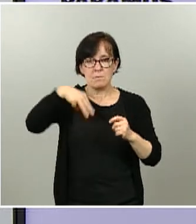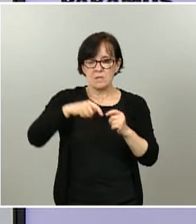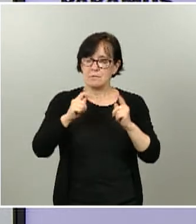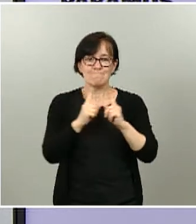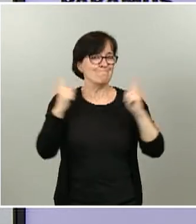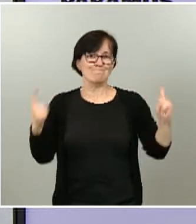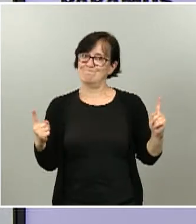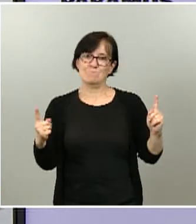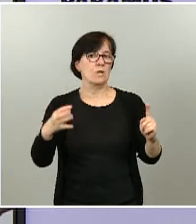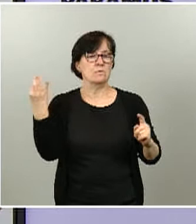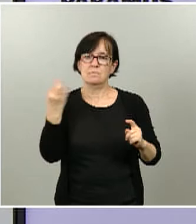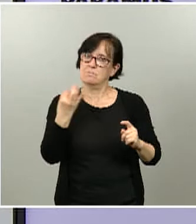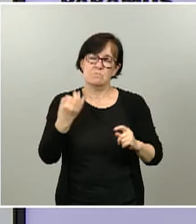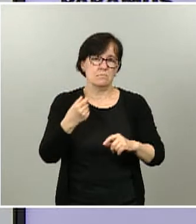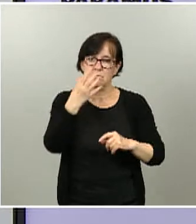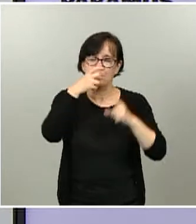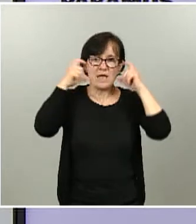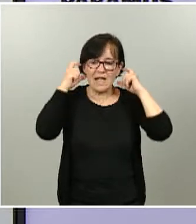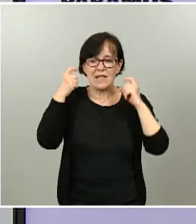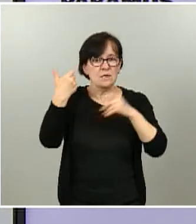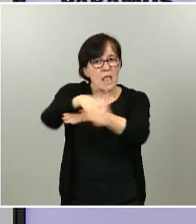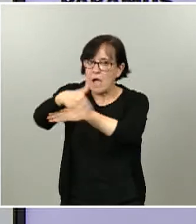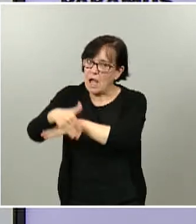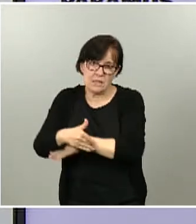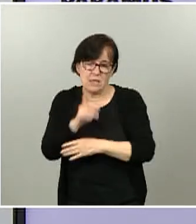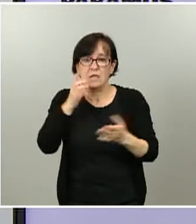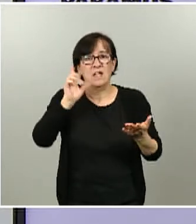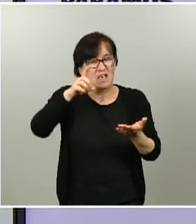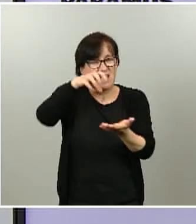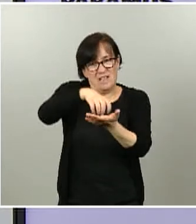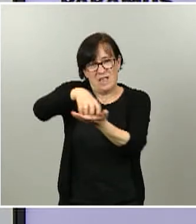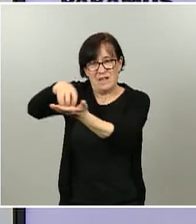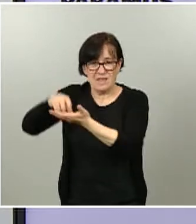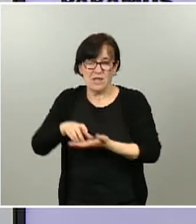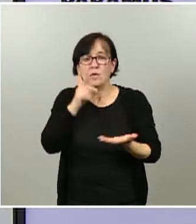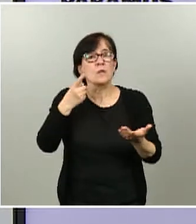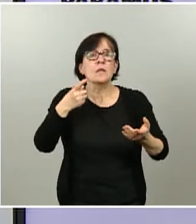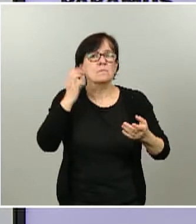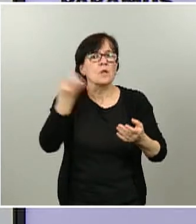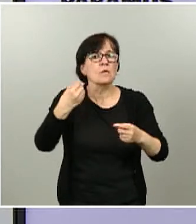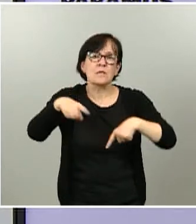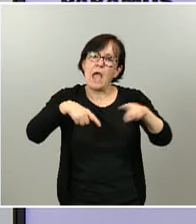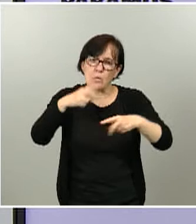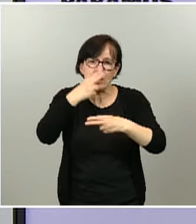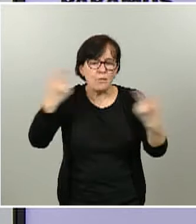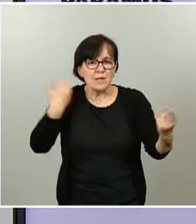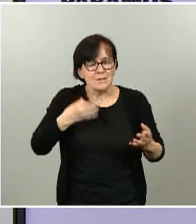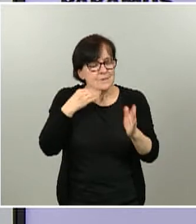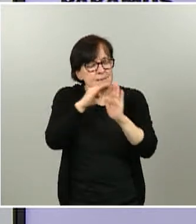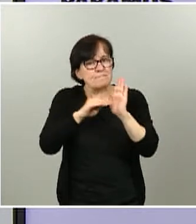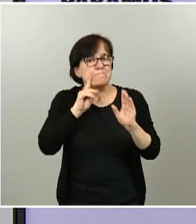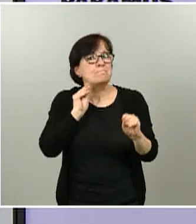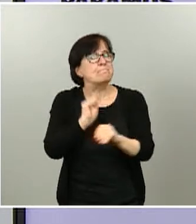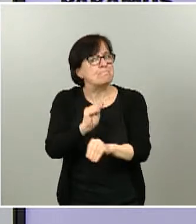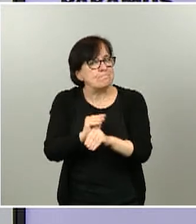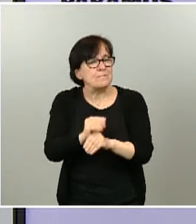y en espacios cerrados. Ya era obligatoria en transporte público. Nos ha parecido una medida de precaución, una medida de cautela, una medida de seguridad y por